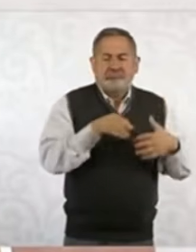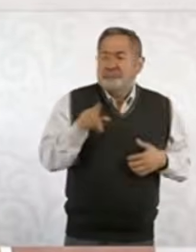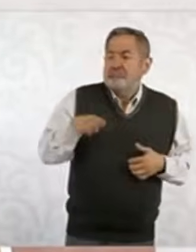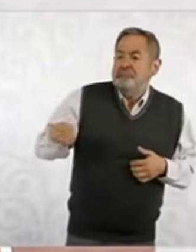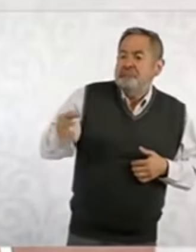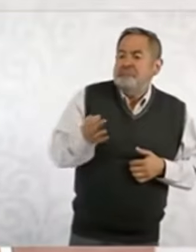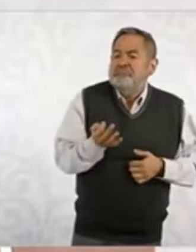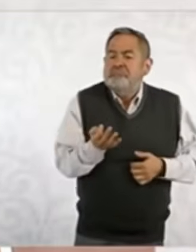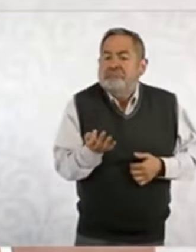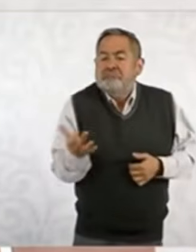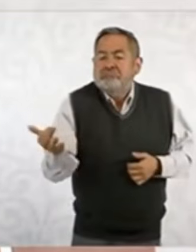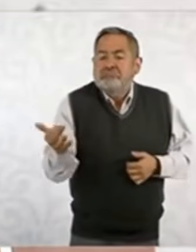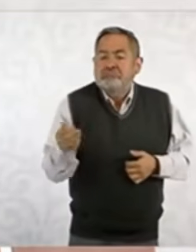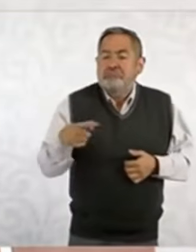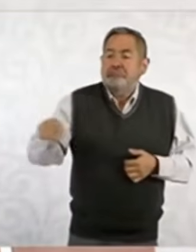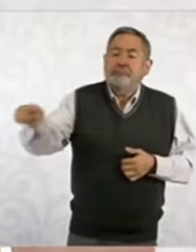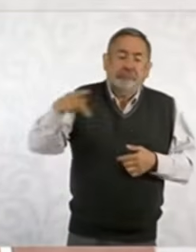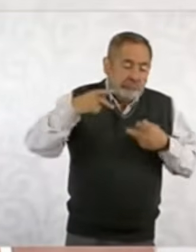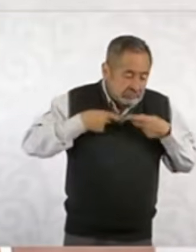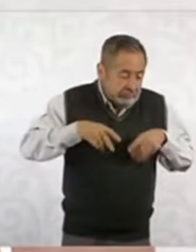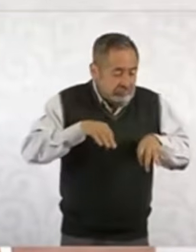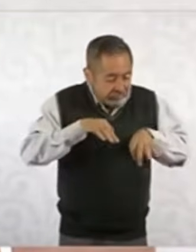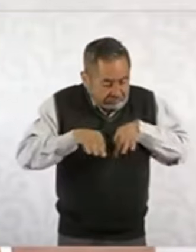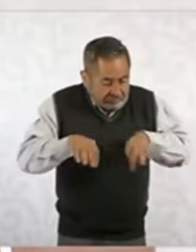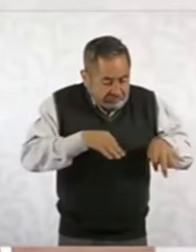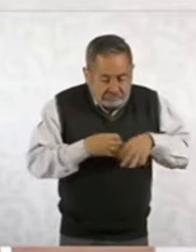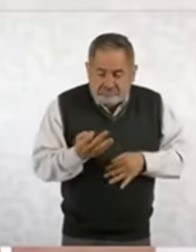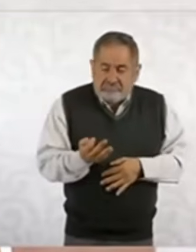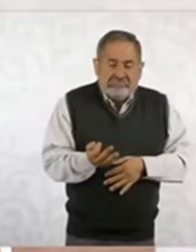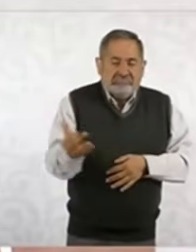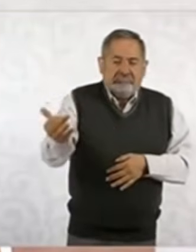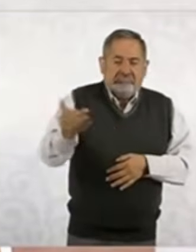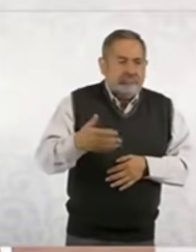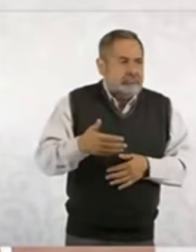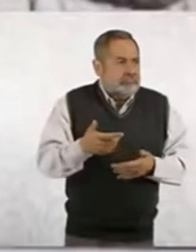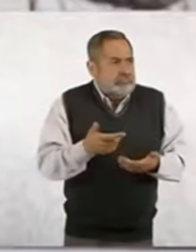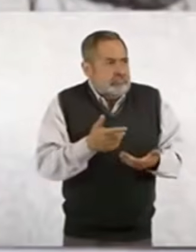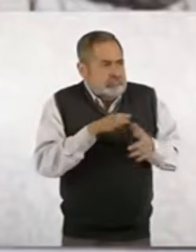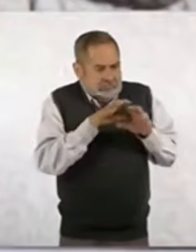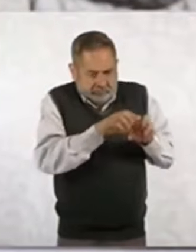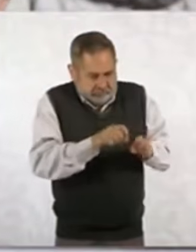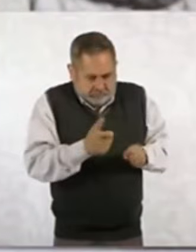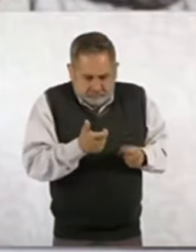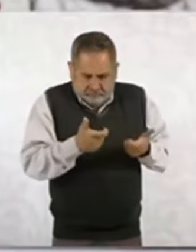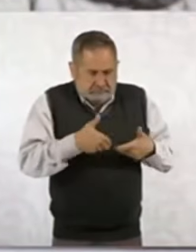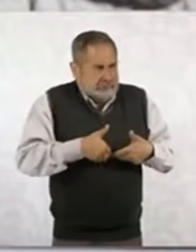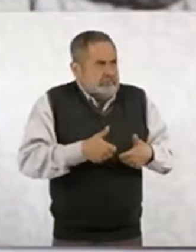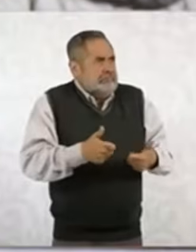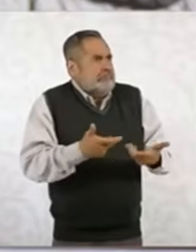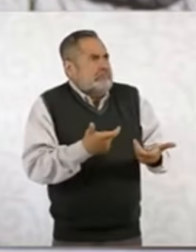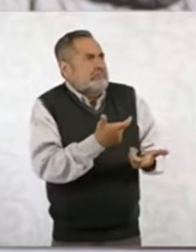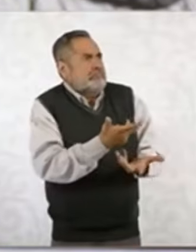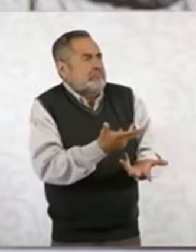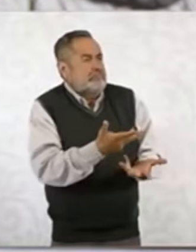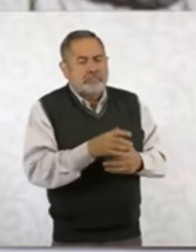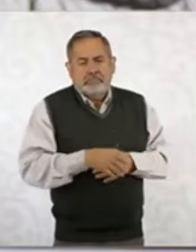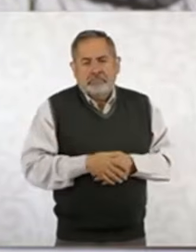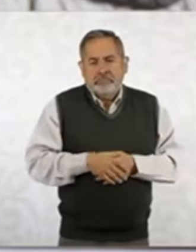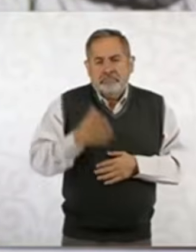de hambre, más o menos. No lo decían así, obviamente, pero esa era la ventaja competitiva de